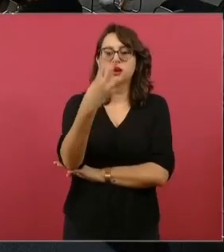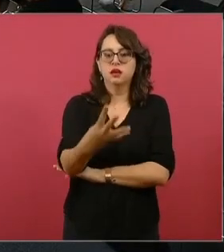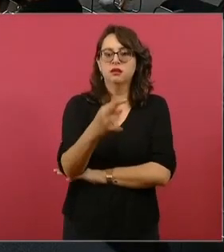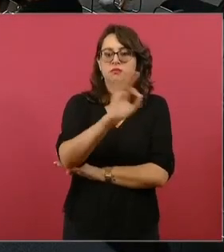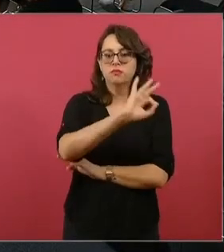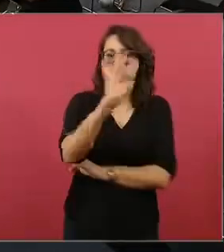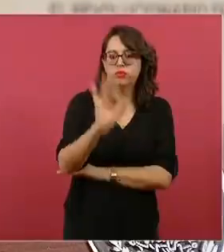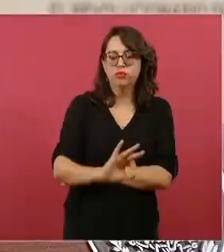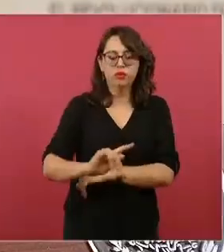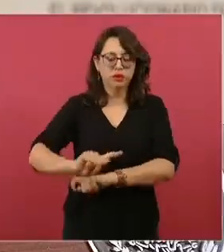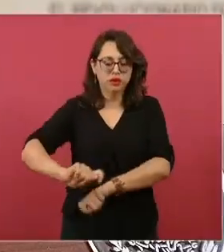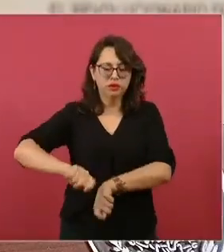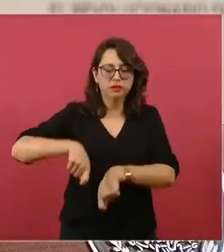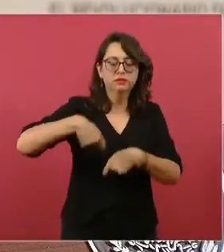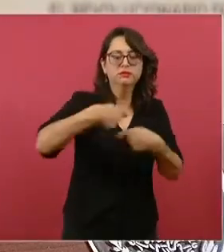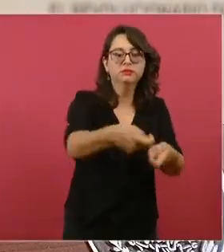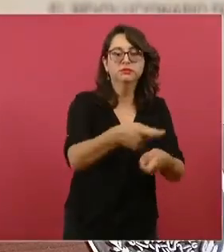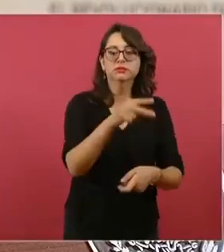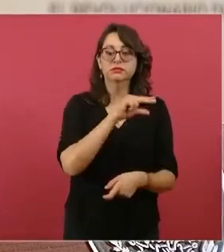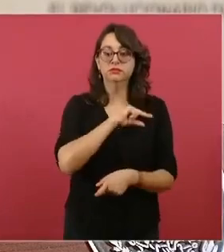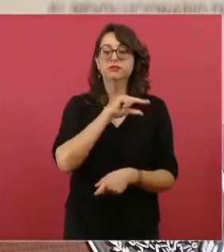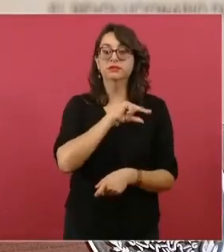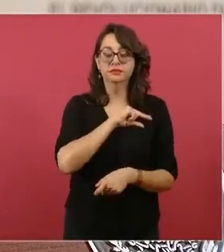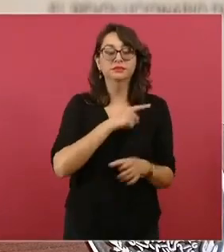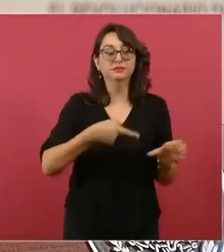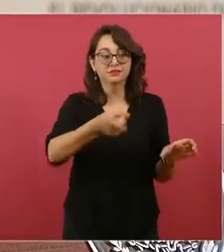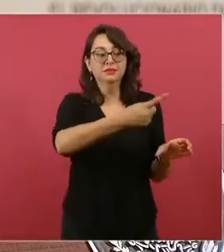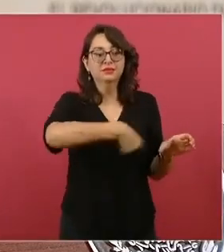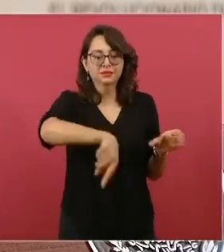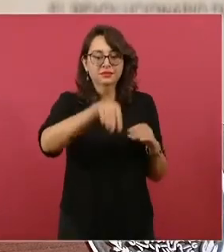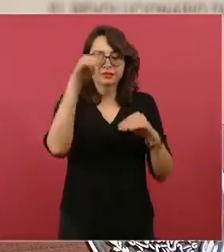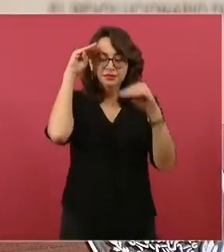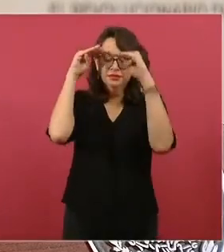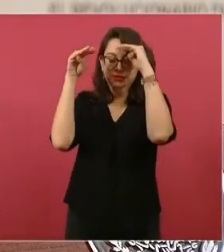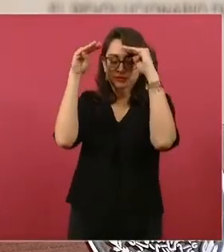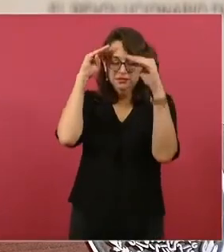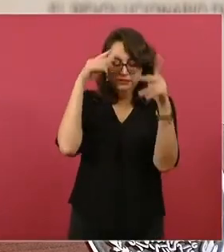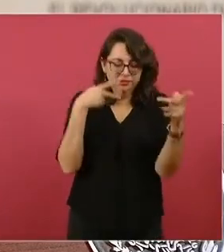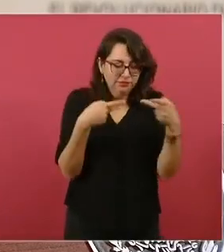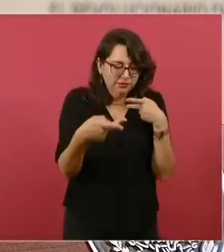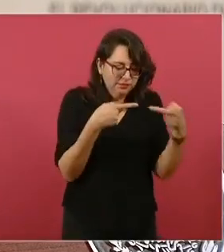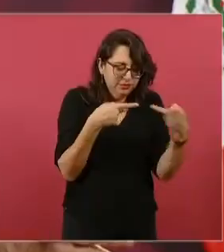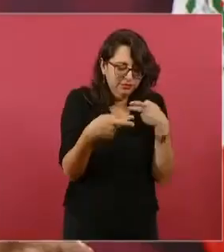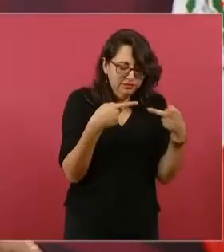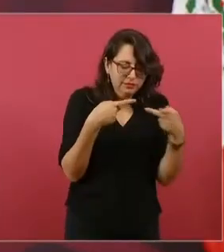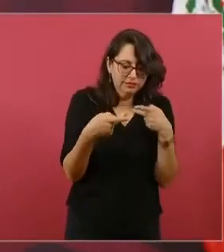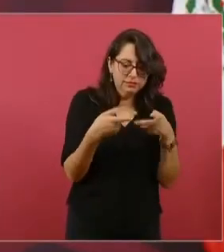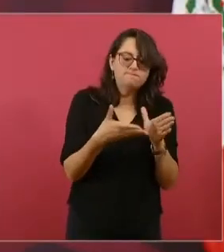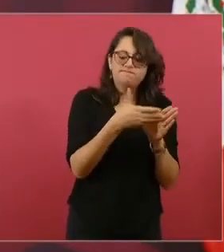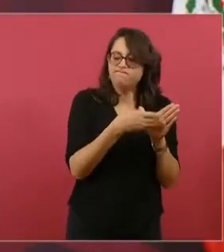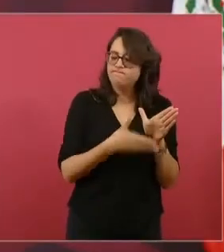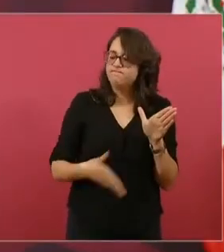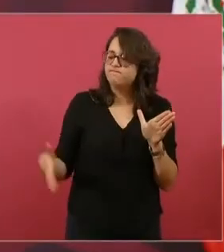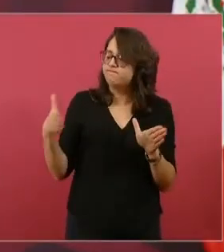Iba a quedar el pueblo, el consumidor, en estado de indefensión,